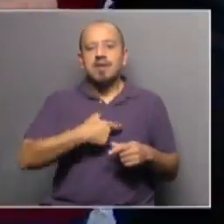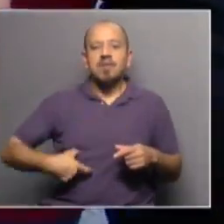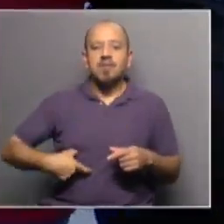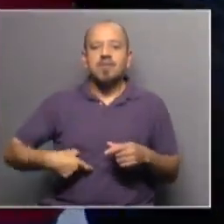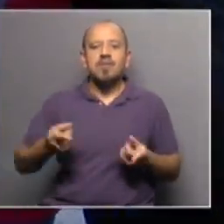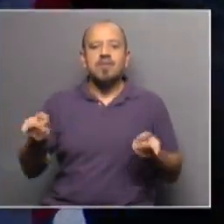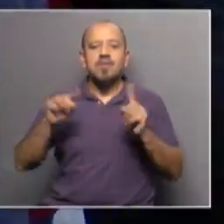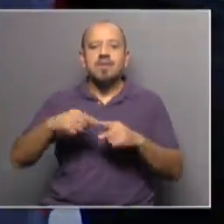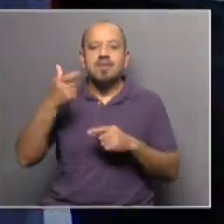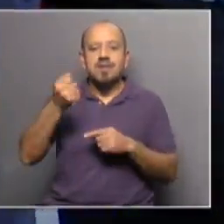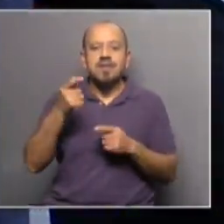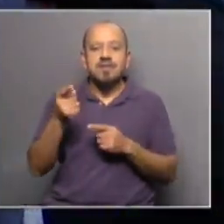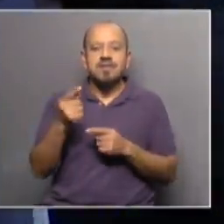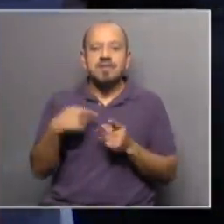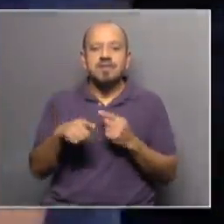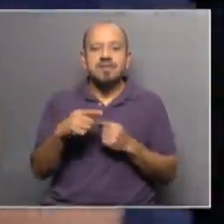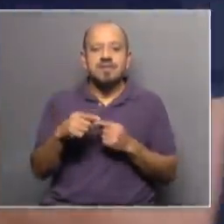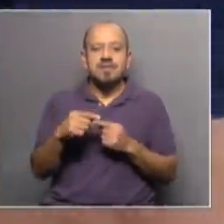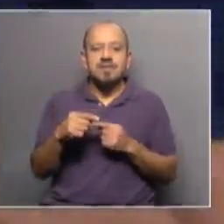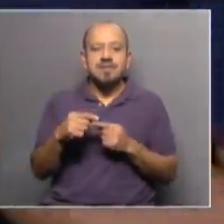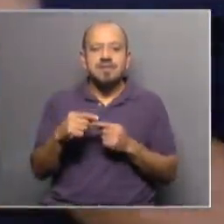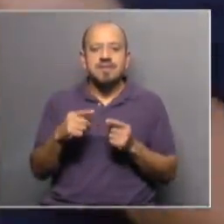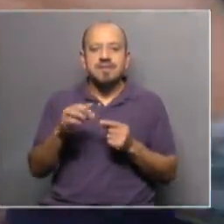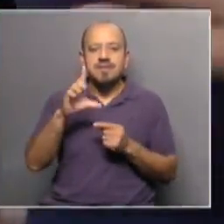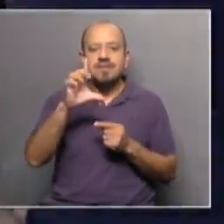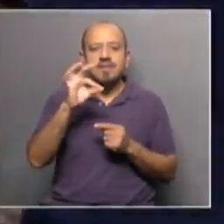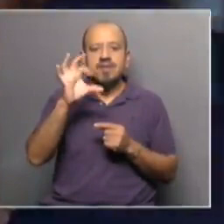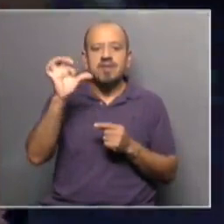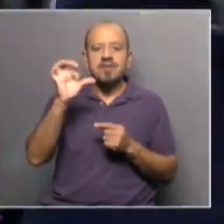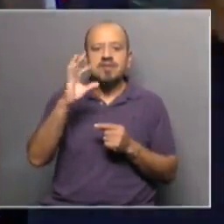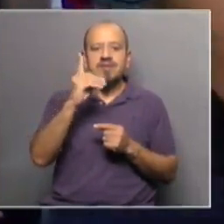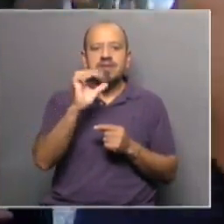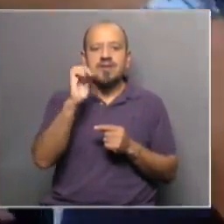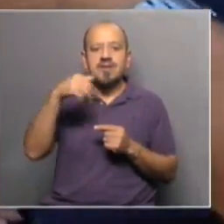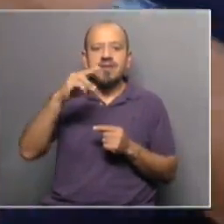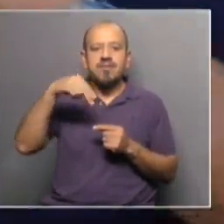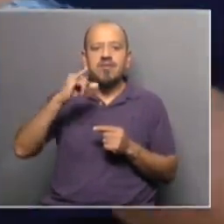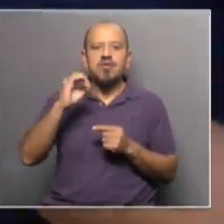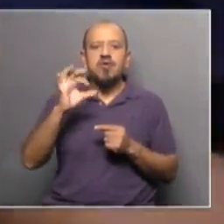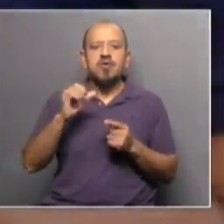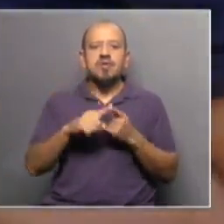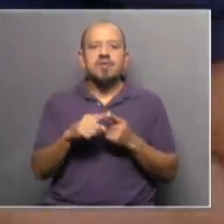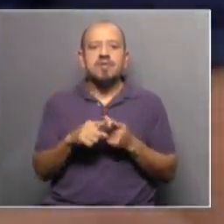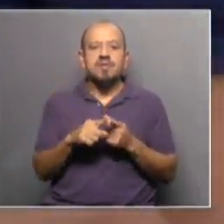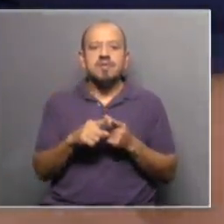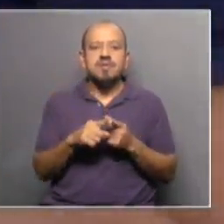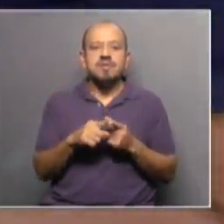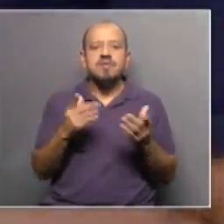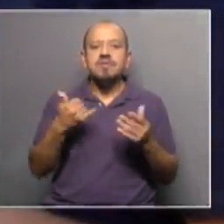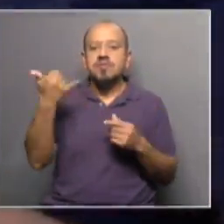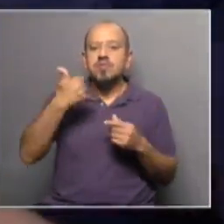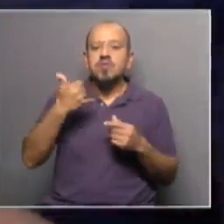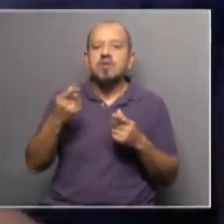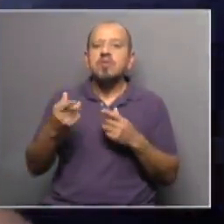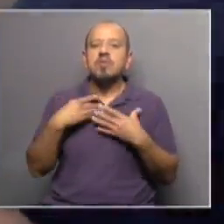que vuelven a estar en primera, pero debajo dice los demonios, ¿no? Los demonios. Ahí está la camiseta de los demonios. Bueno, Pablo, Contanos cómo